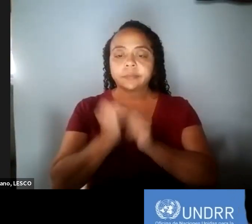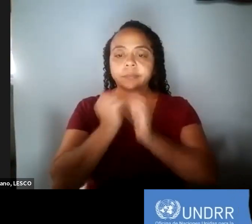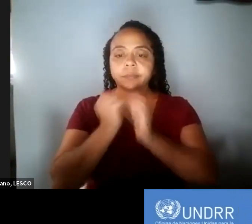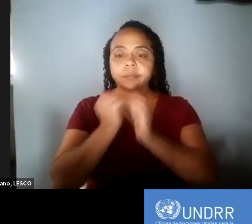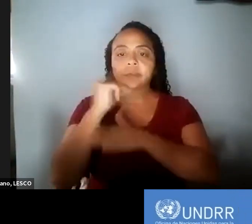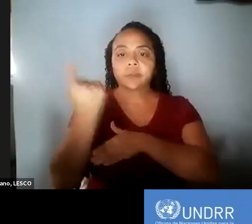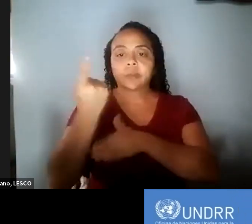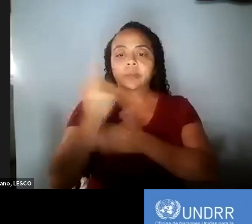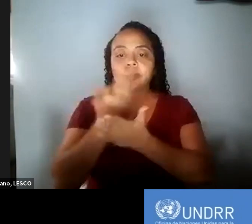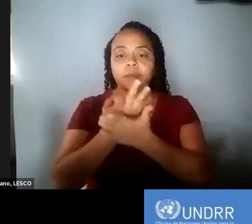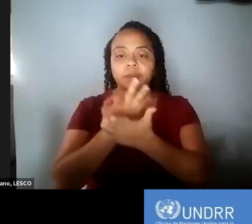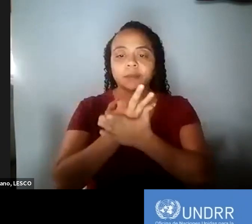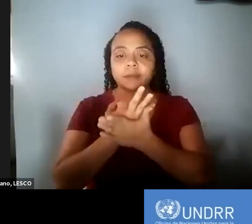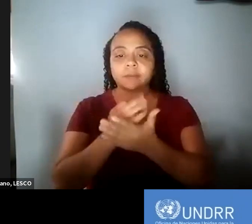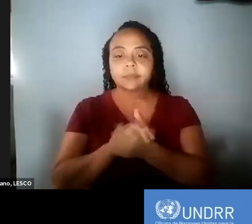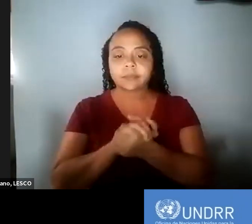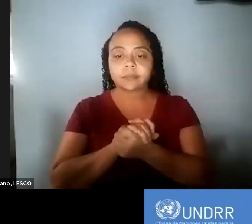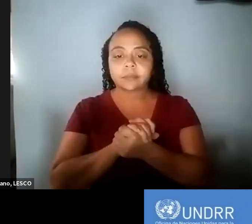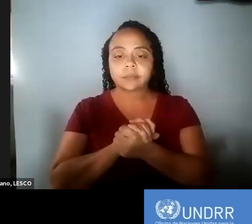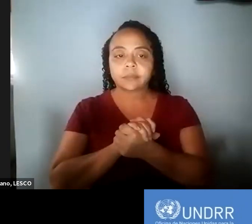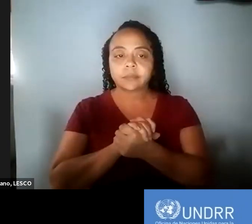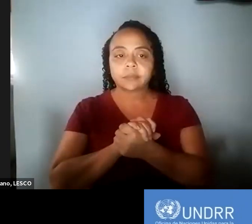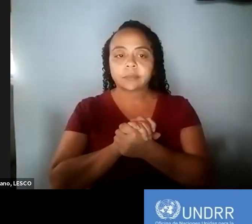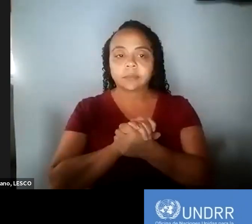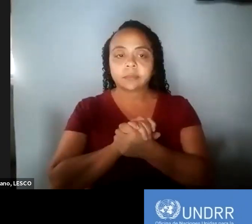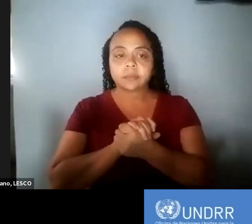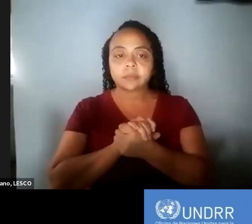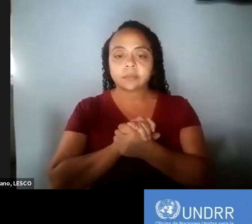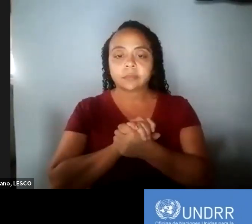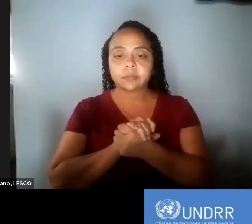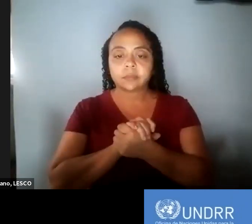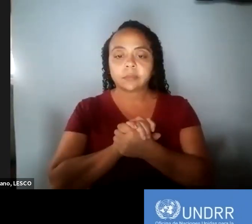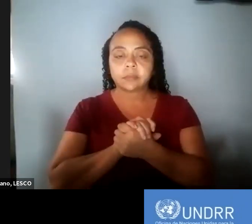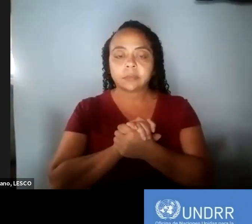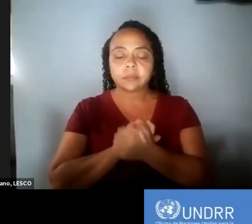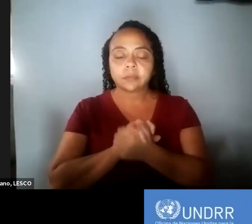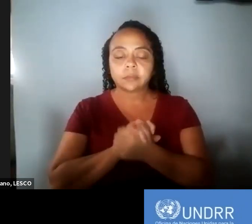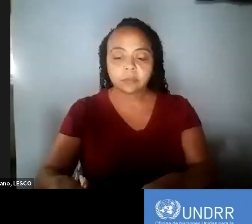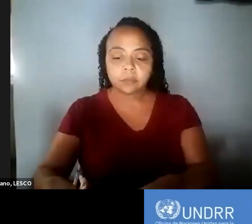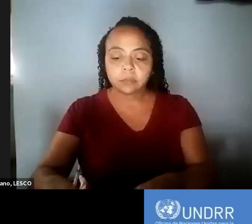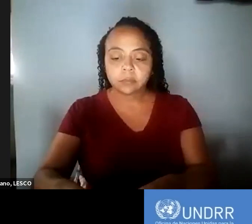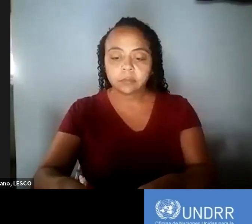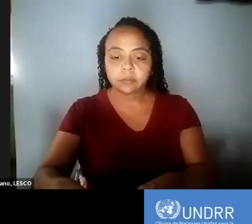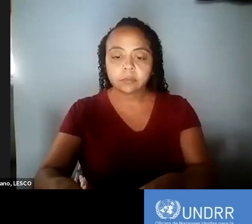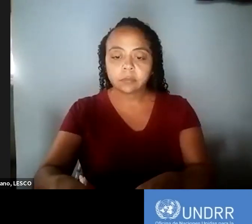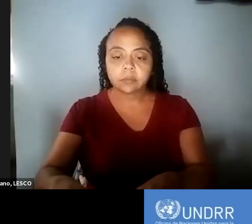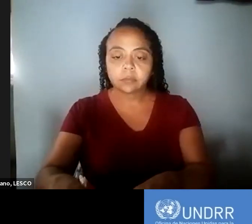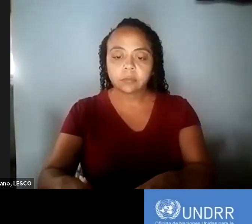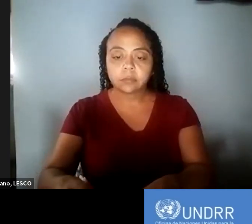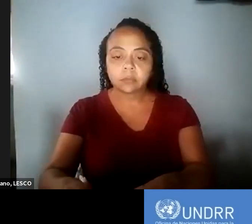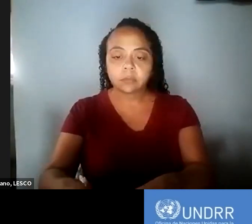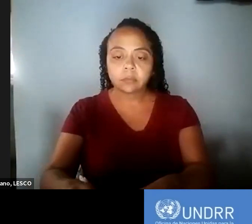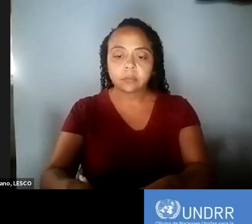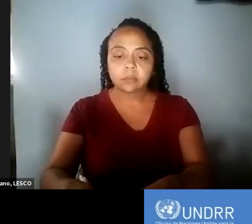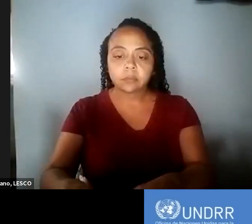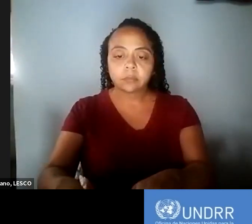financiera que también es y que también tiene que ver con transferencia de tecnología con desarrollo de capacidades y creo